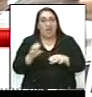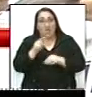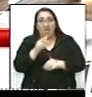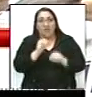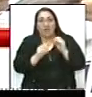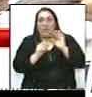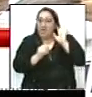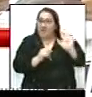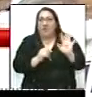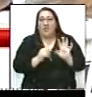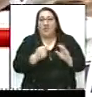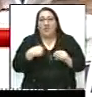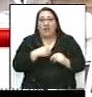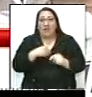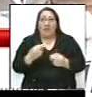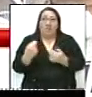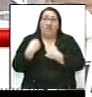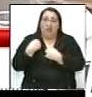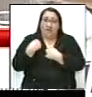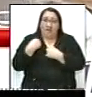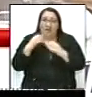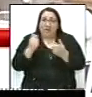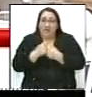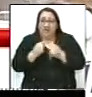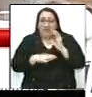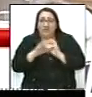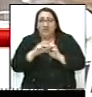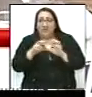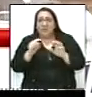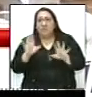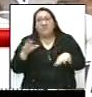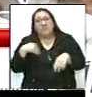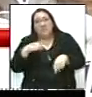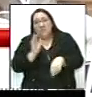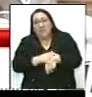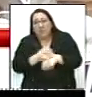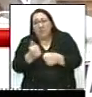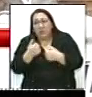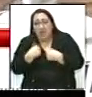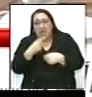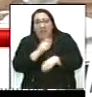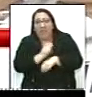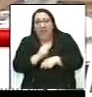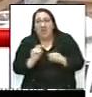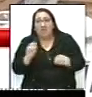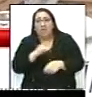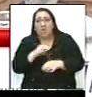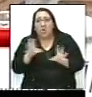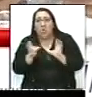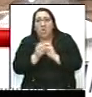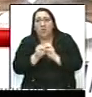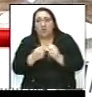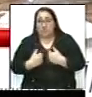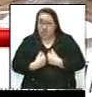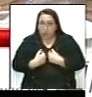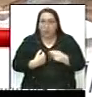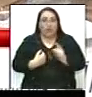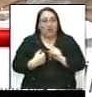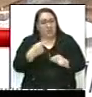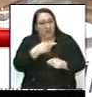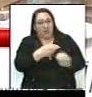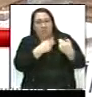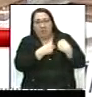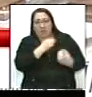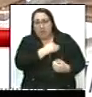resuelven ellos. No van a poner al Congreso para decirle a la población, ahora Tacna y Moquegua y Arequipa van juntos, porque el Congreso lo ha decidido. Ese problema se lo